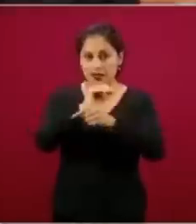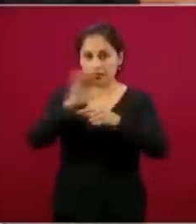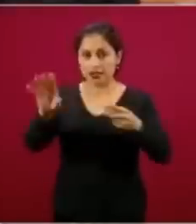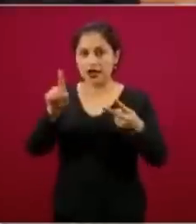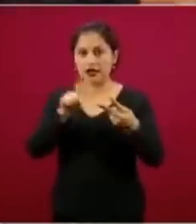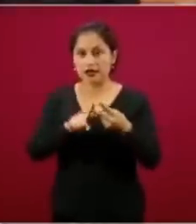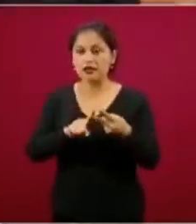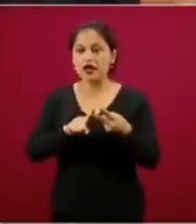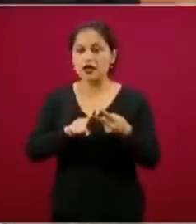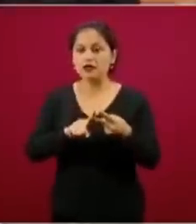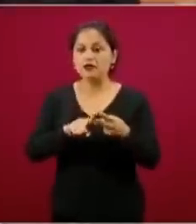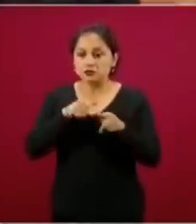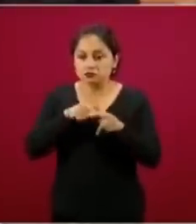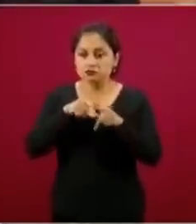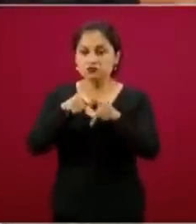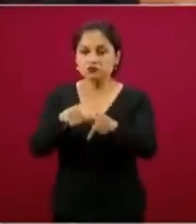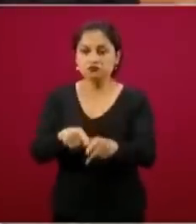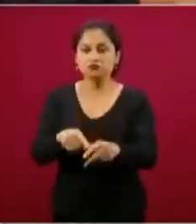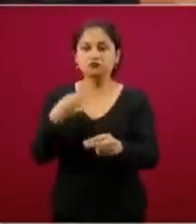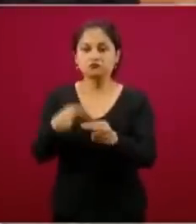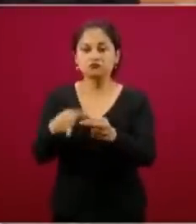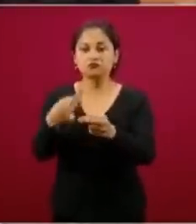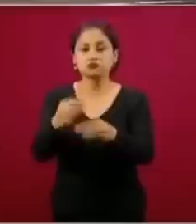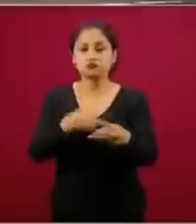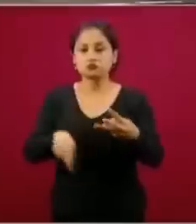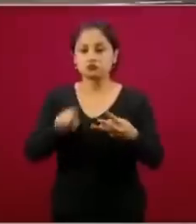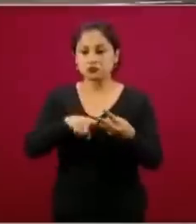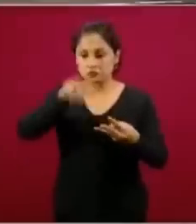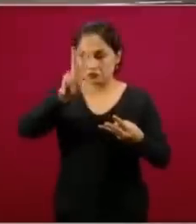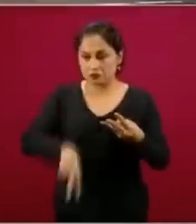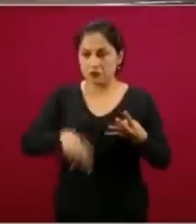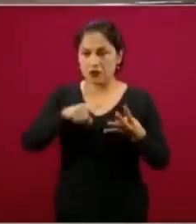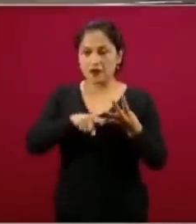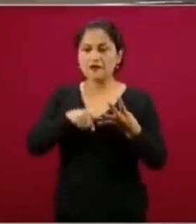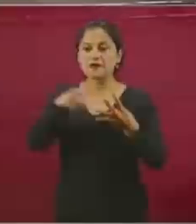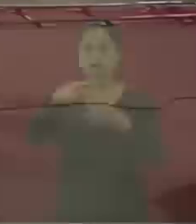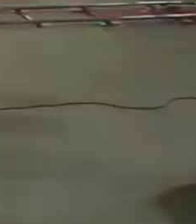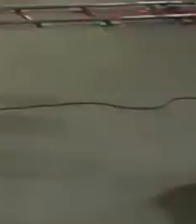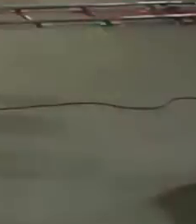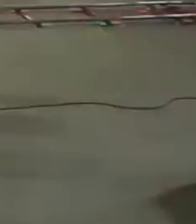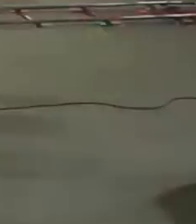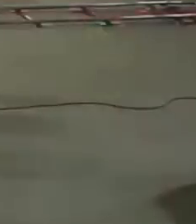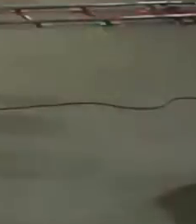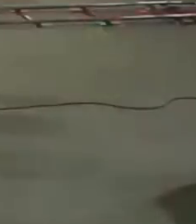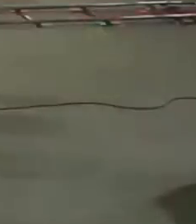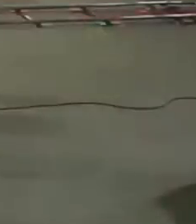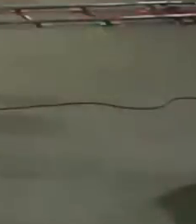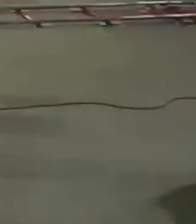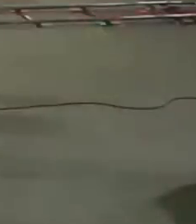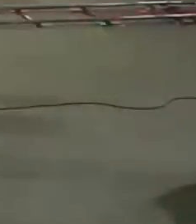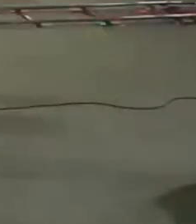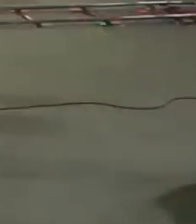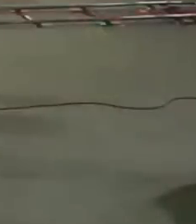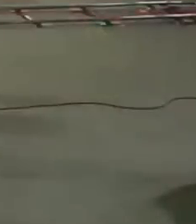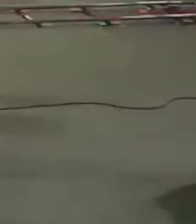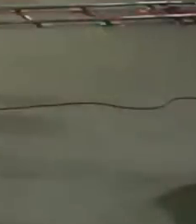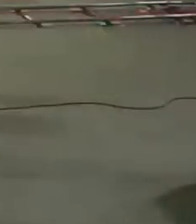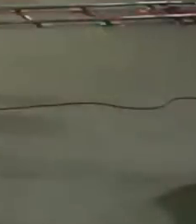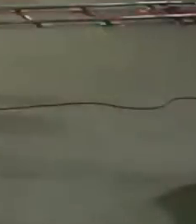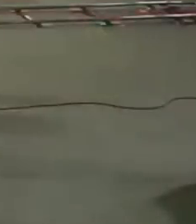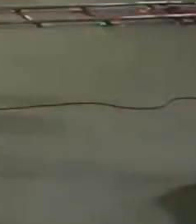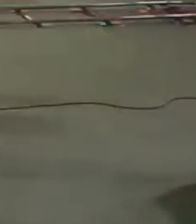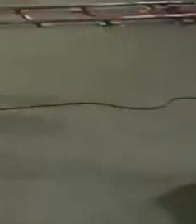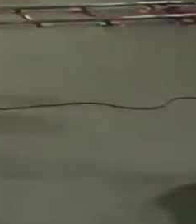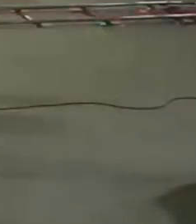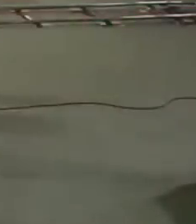concisión consistencia y credibilidad si pudiera responder estas preguntas y enseguida le hago más por fono mica claro cuál es la pregunta más bien muchas